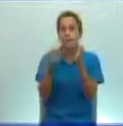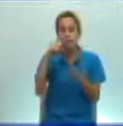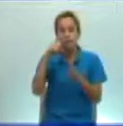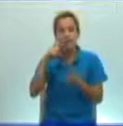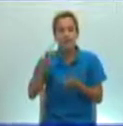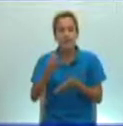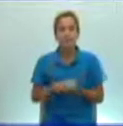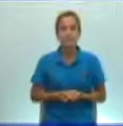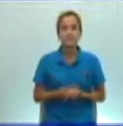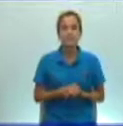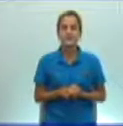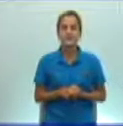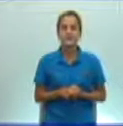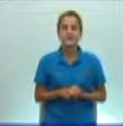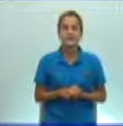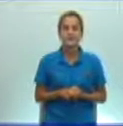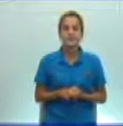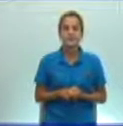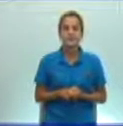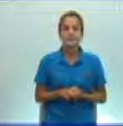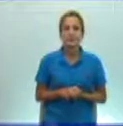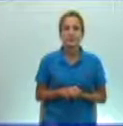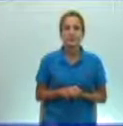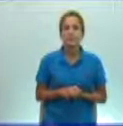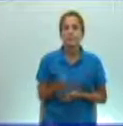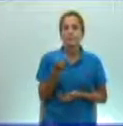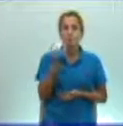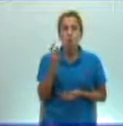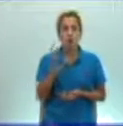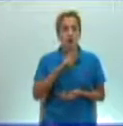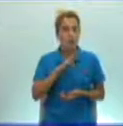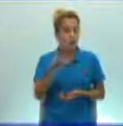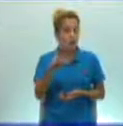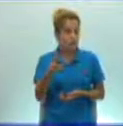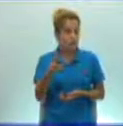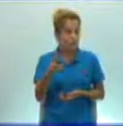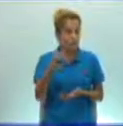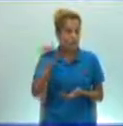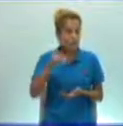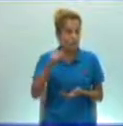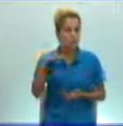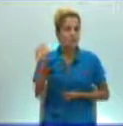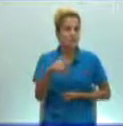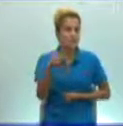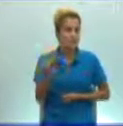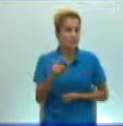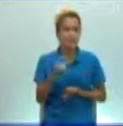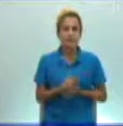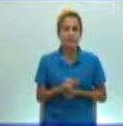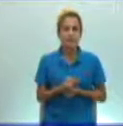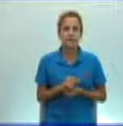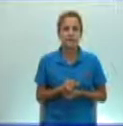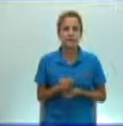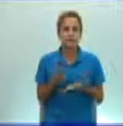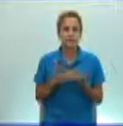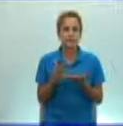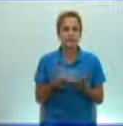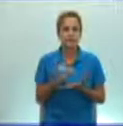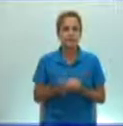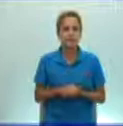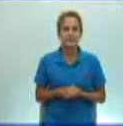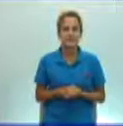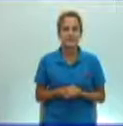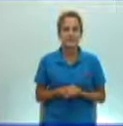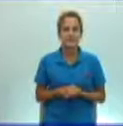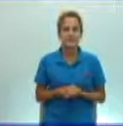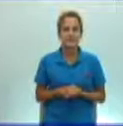punto final. Pueden estar revisando y controlando esta actividad con su libreta.